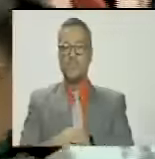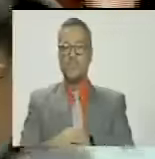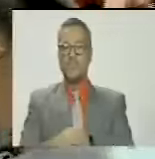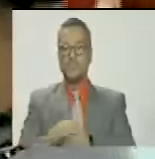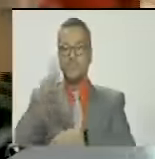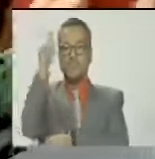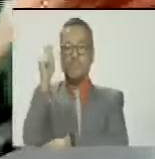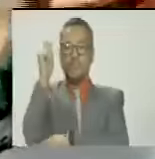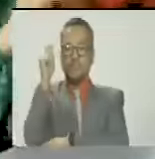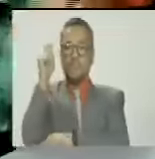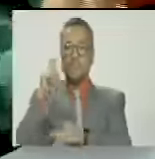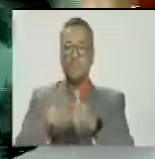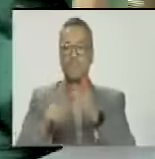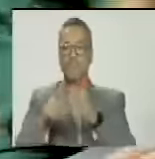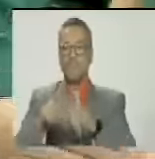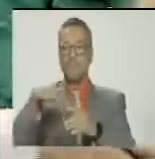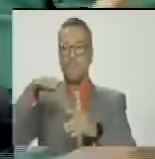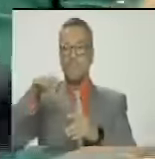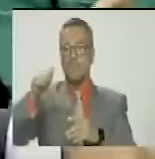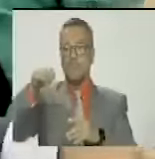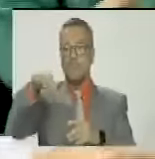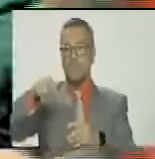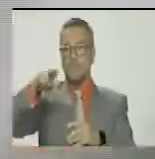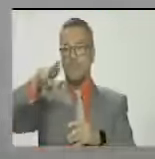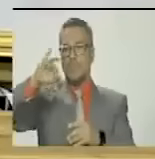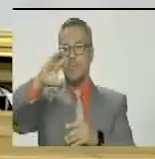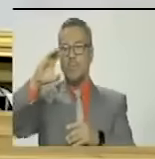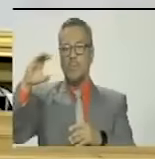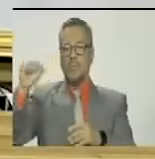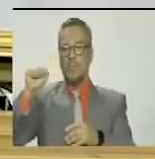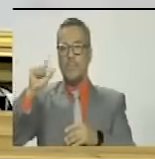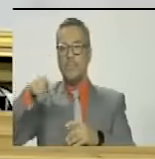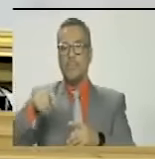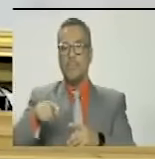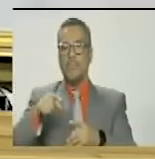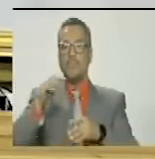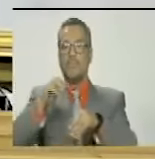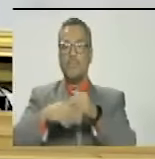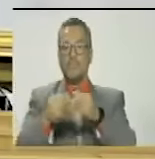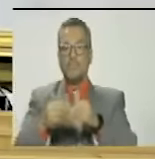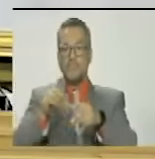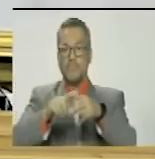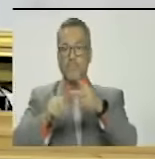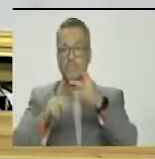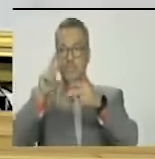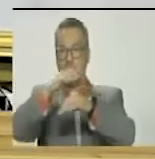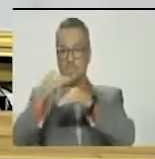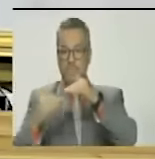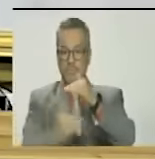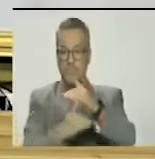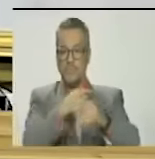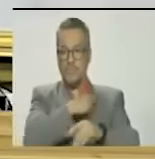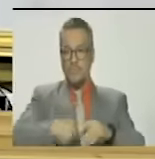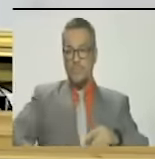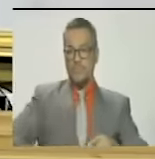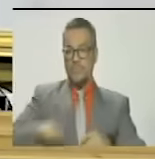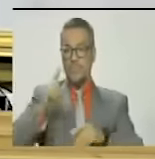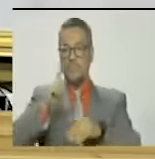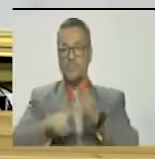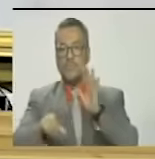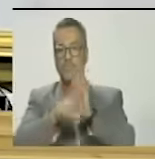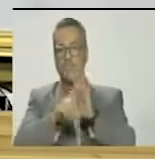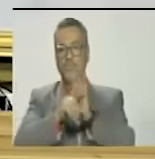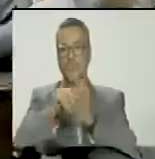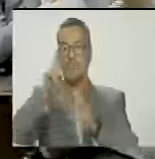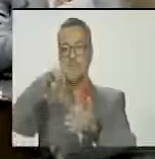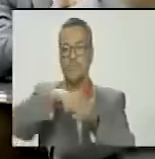A la diputada América Pérez Dávila, quien fungiera de segunda vicepresidenta en el periodo